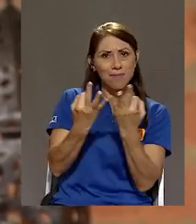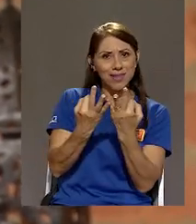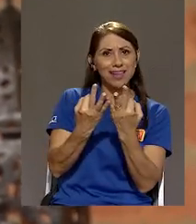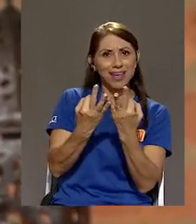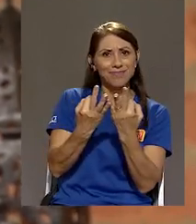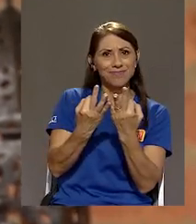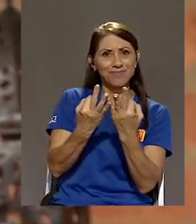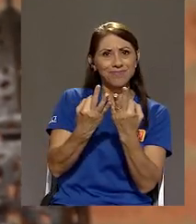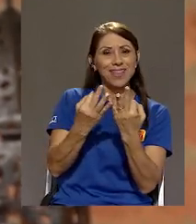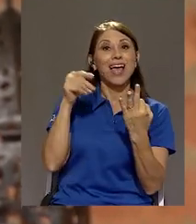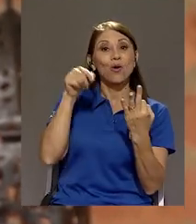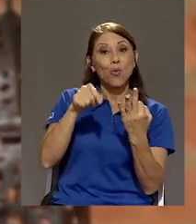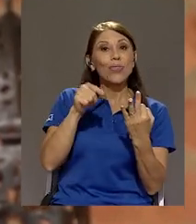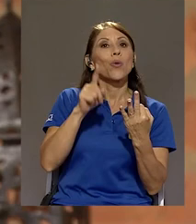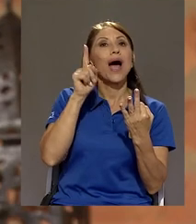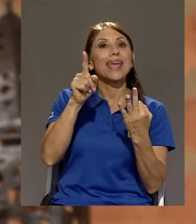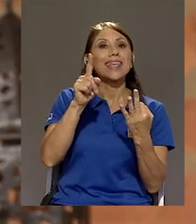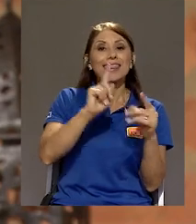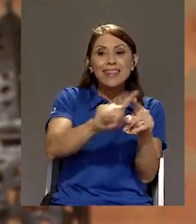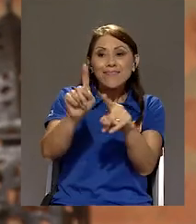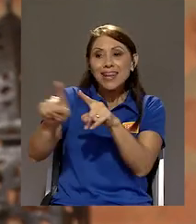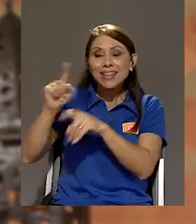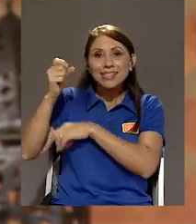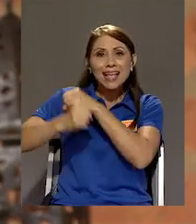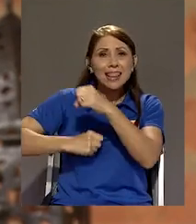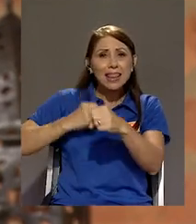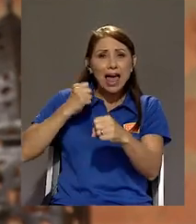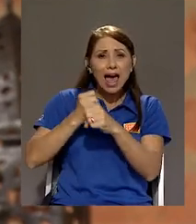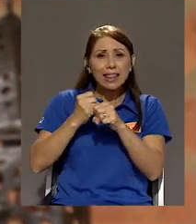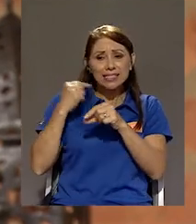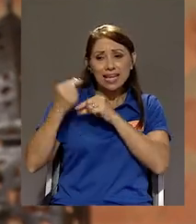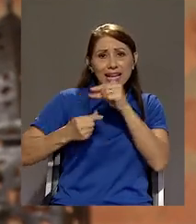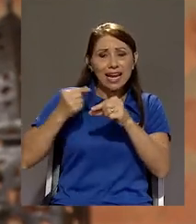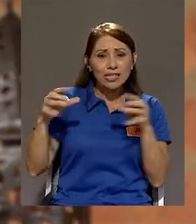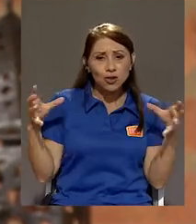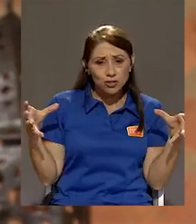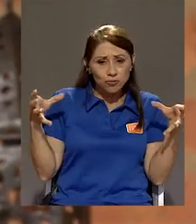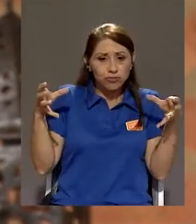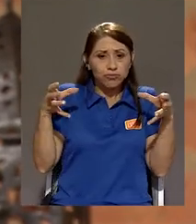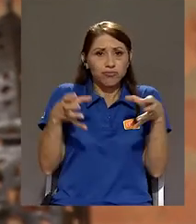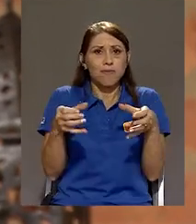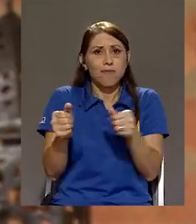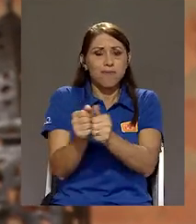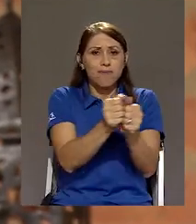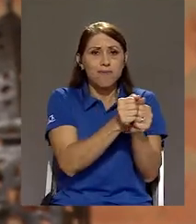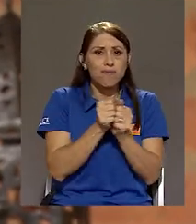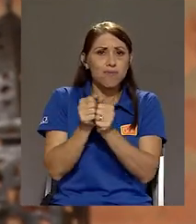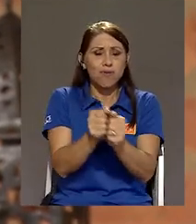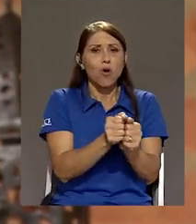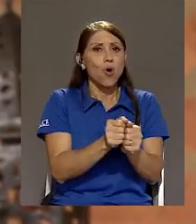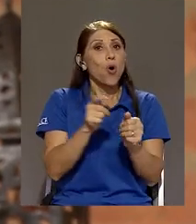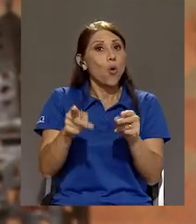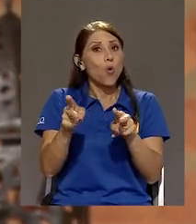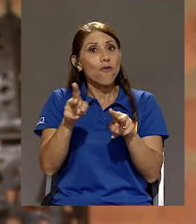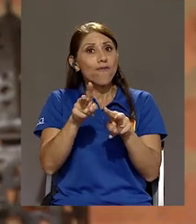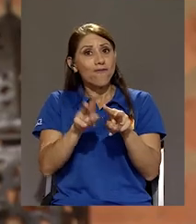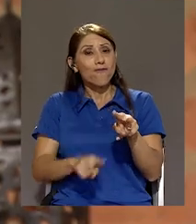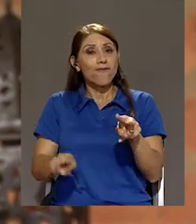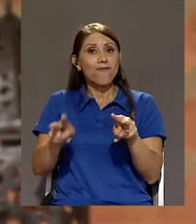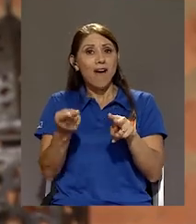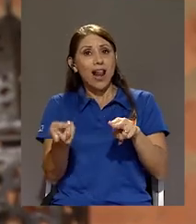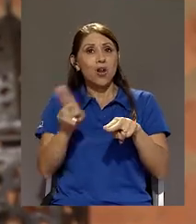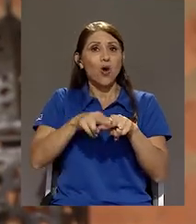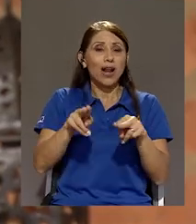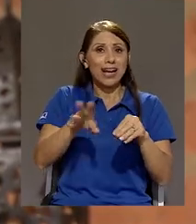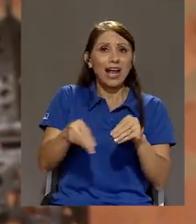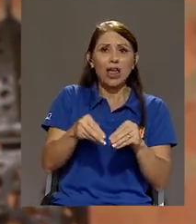integración intergeneracional de una actividad de un altísimo valor agregado. El otro día le comentaba a un amigo cómo es que una familia de 5 puede vivir de